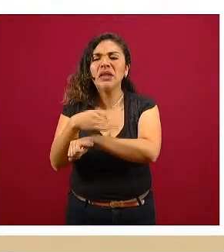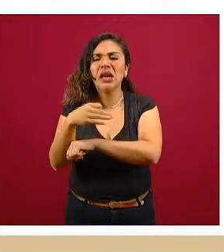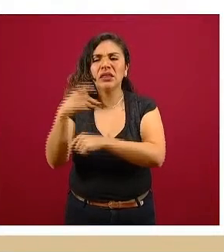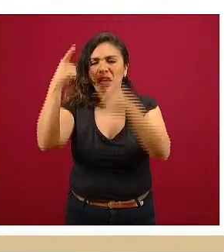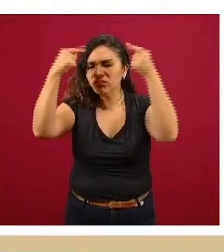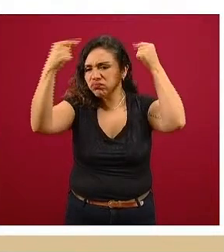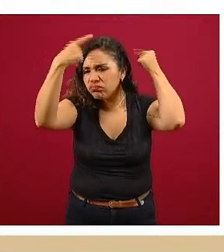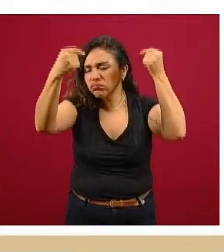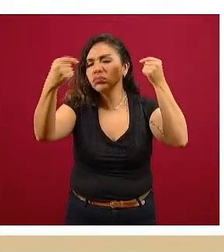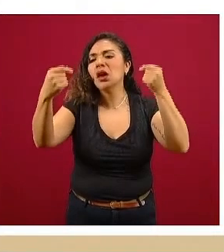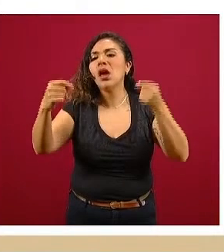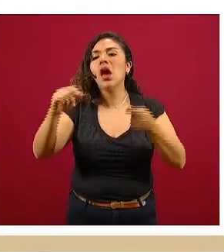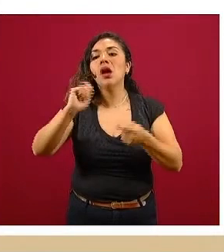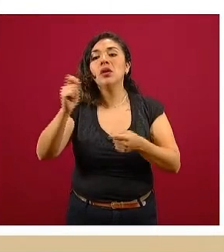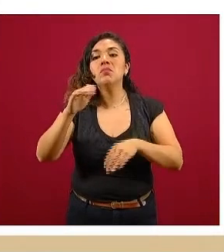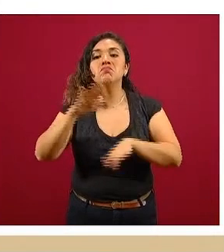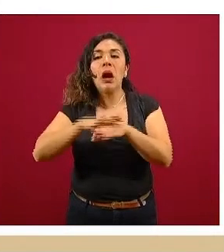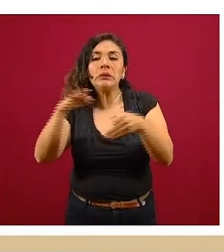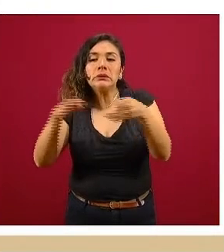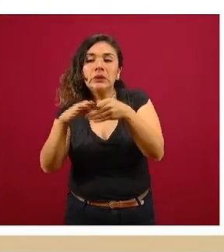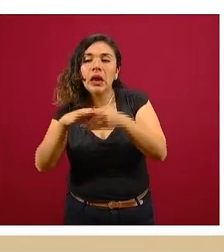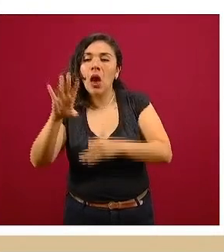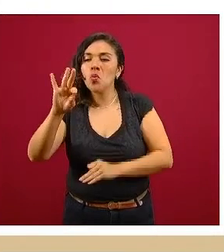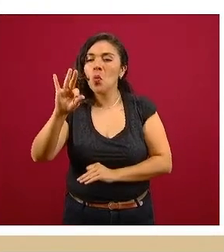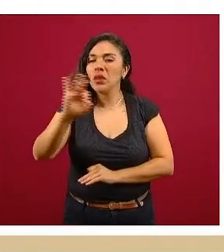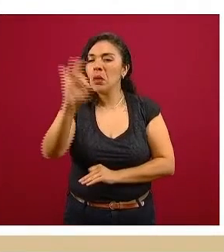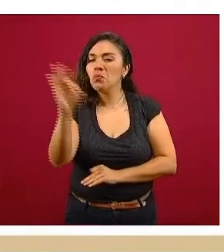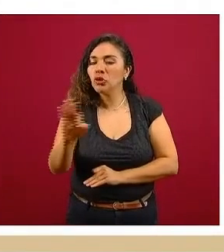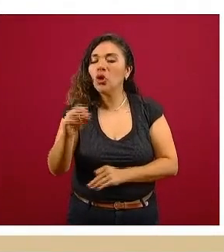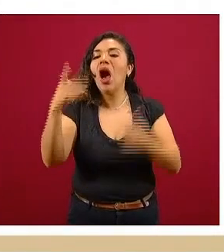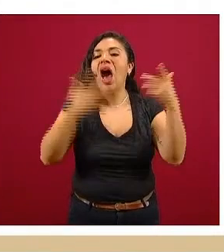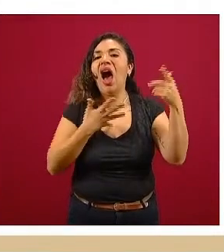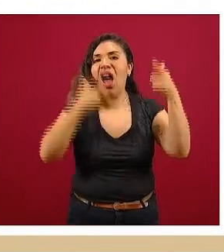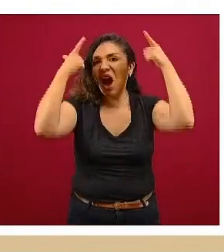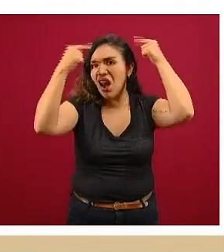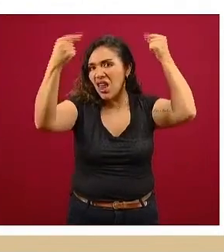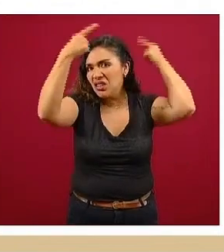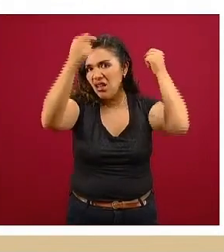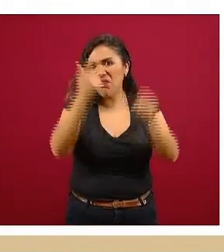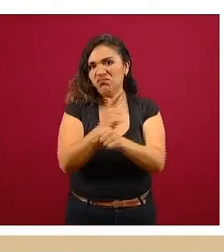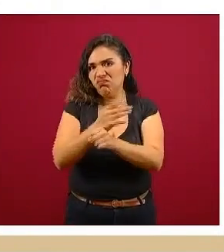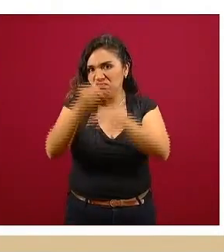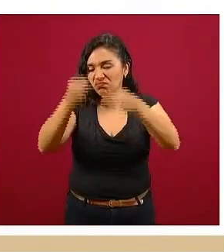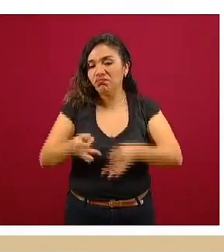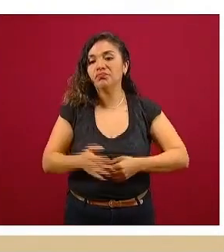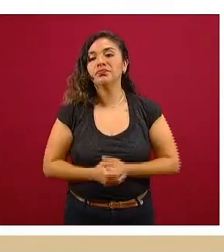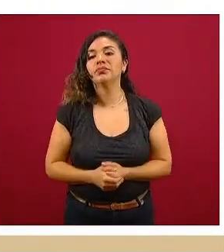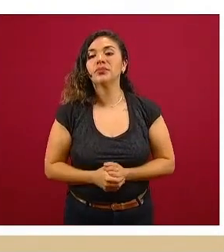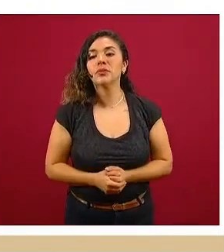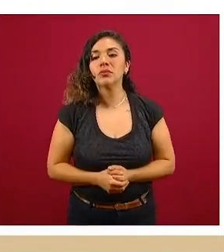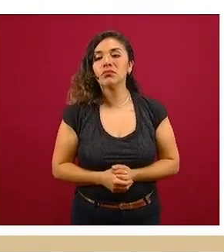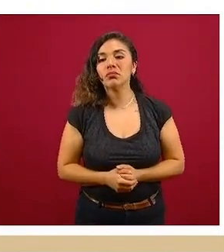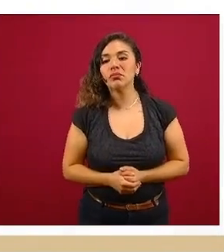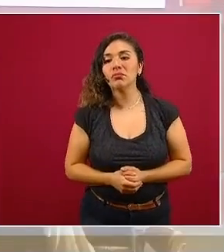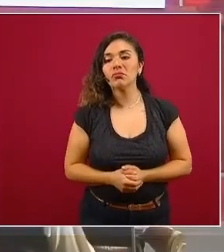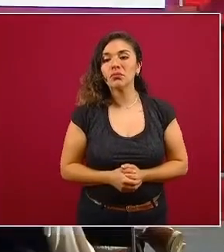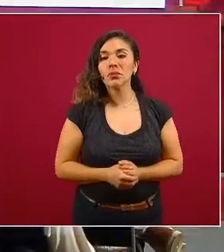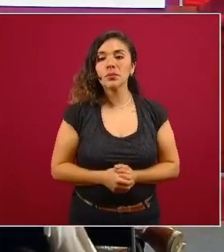cercano al 40% licenciatura o más, o sea que tiene una amplia dispersión. La siguiente, por